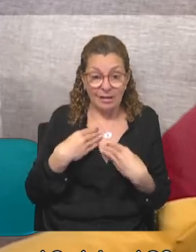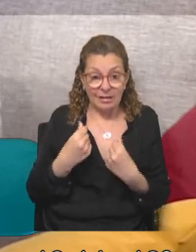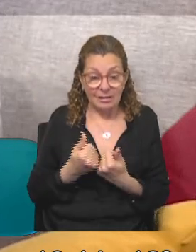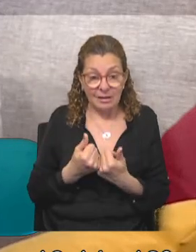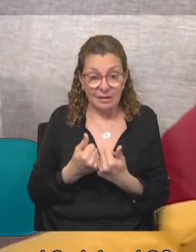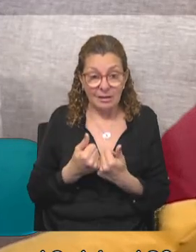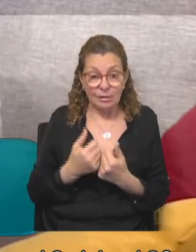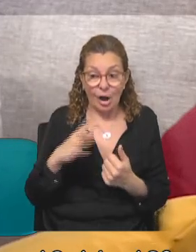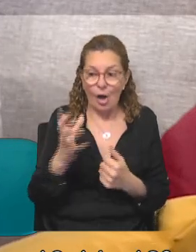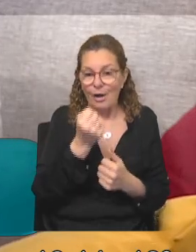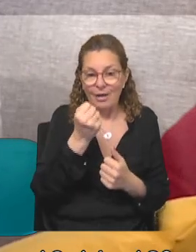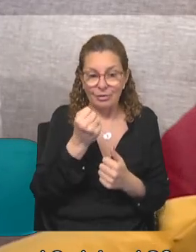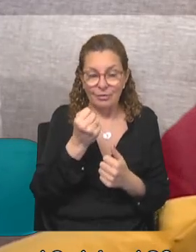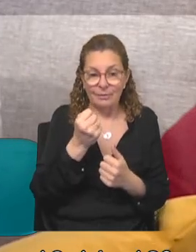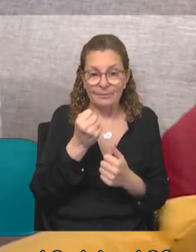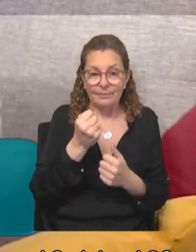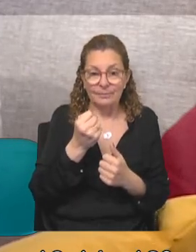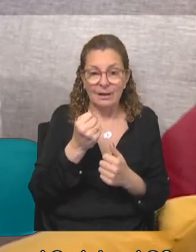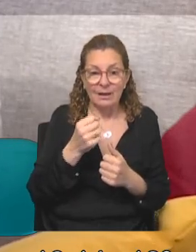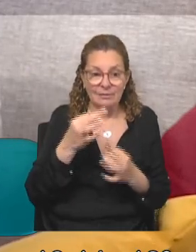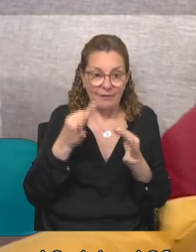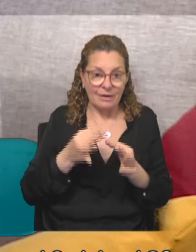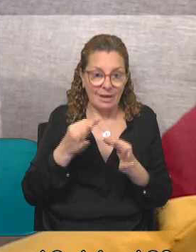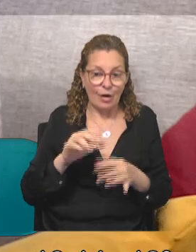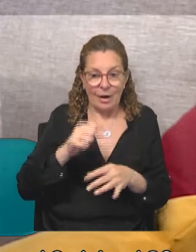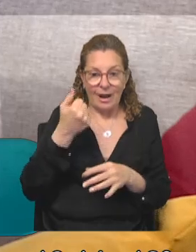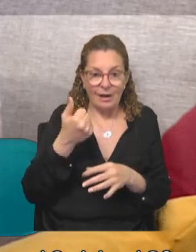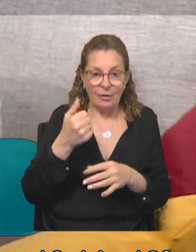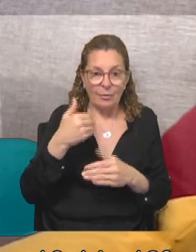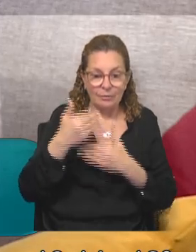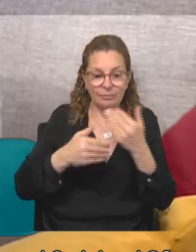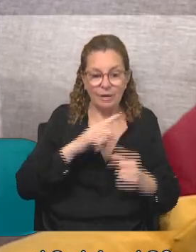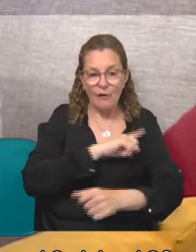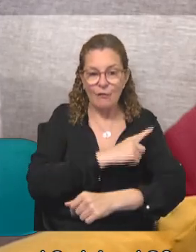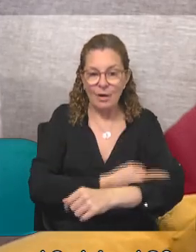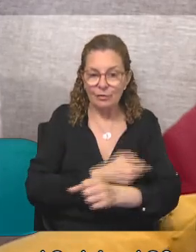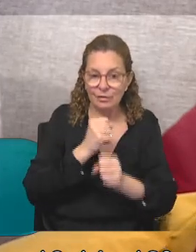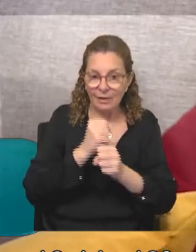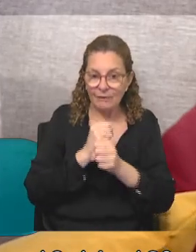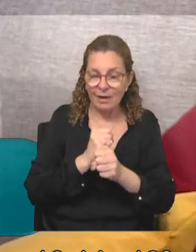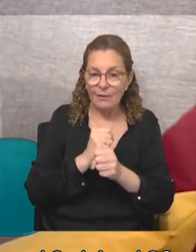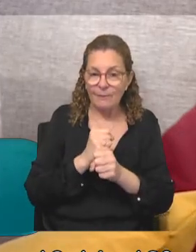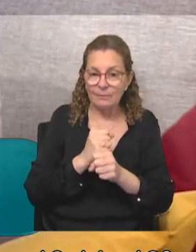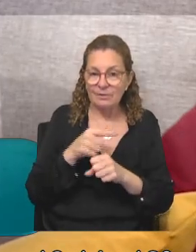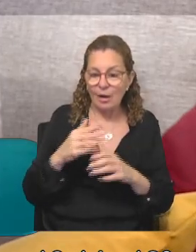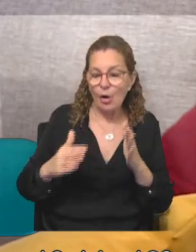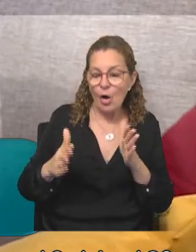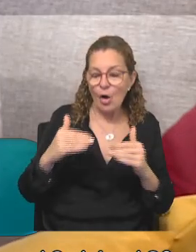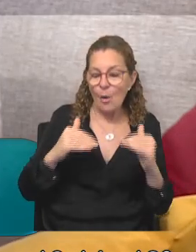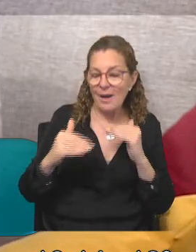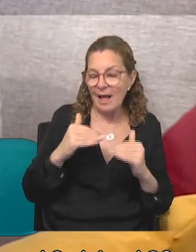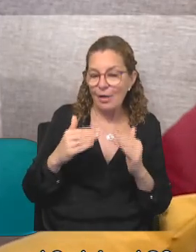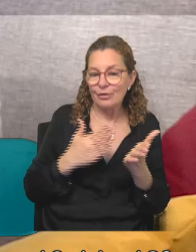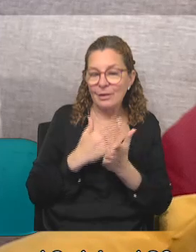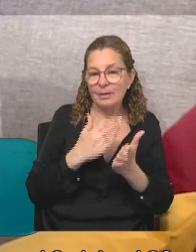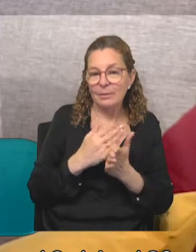lo que están logrando lo merecen, lo ganaron, fue producto de su esfuerzo, de su trabajo, sino porque está esa comparación